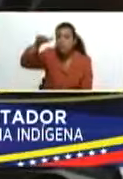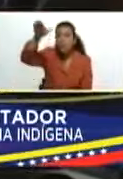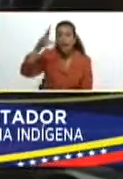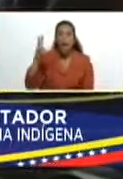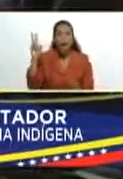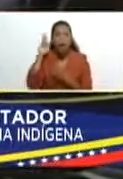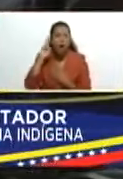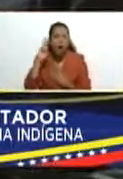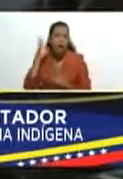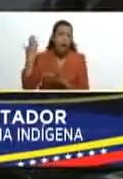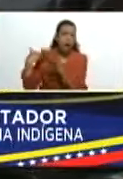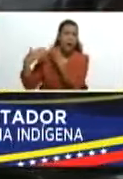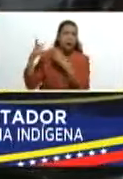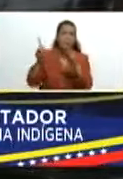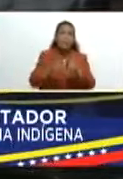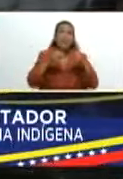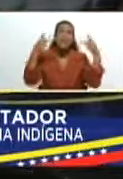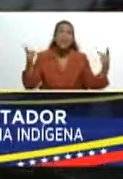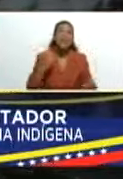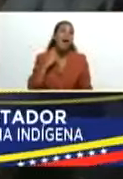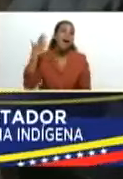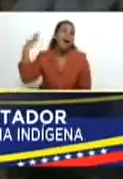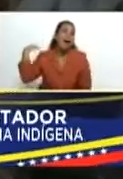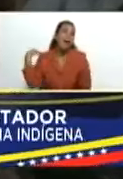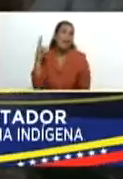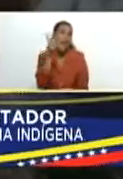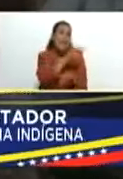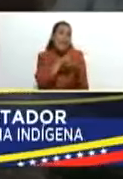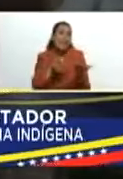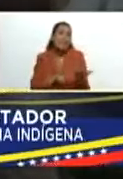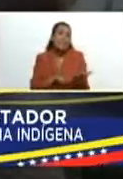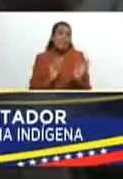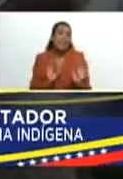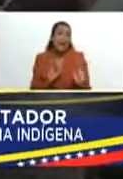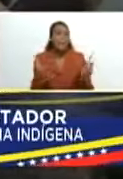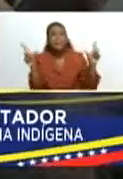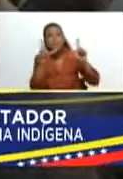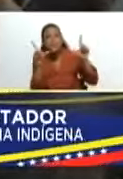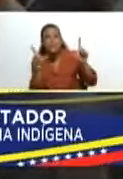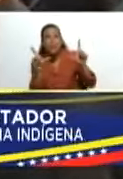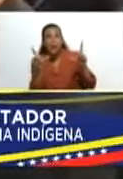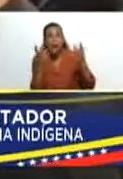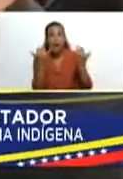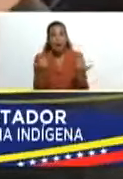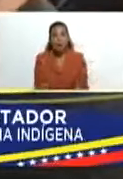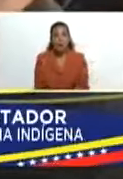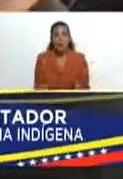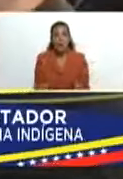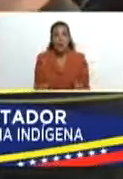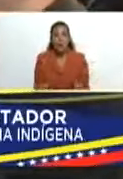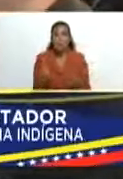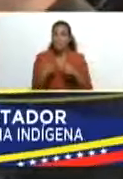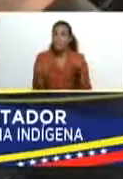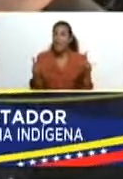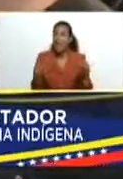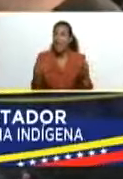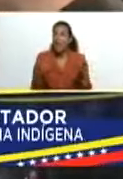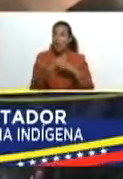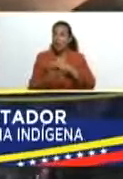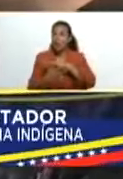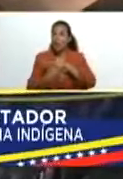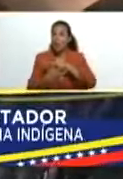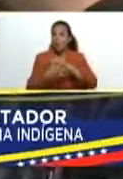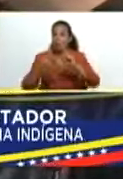radio, leyendo periódicos, leyendo libros, viendo televisión. Pero estamos en la época